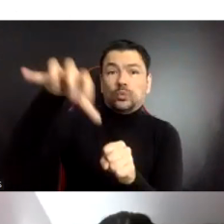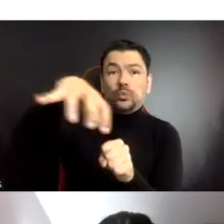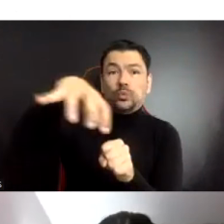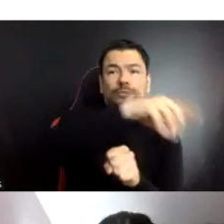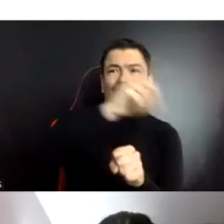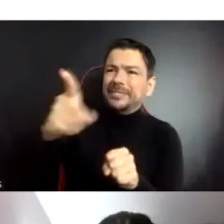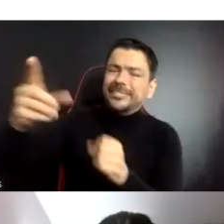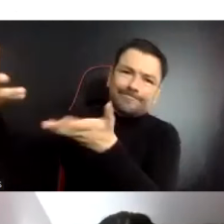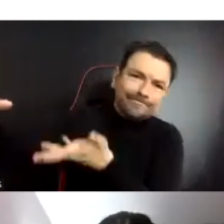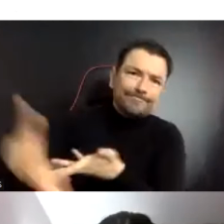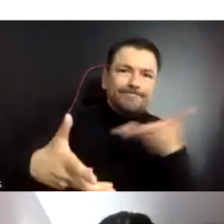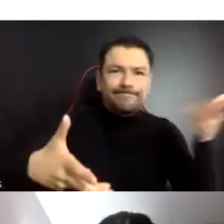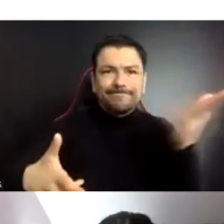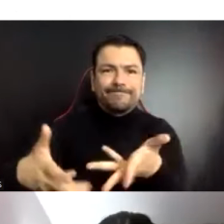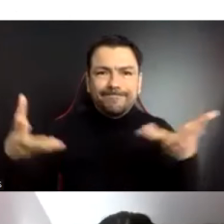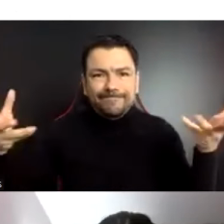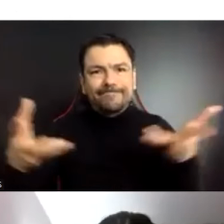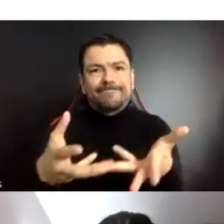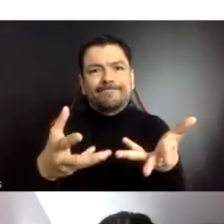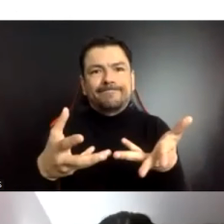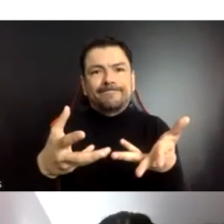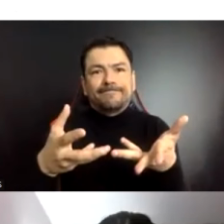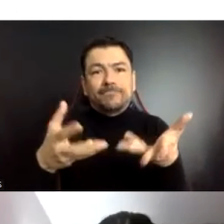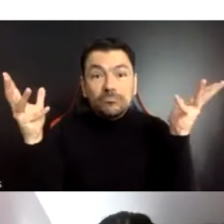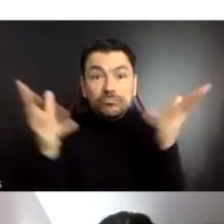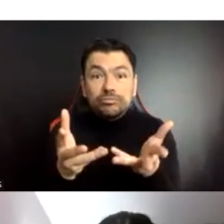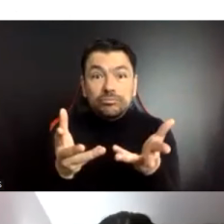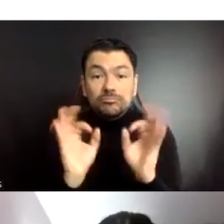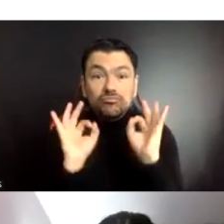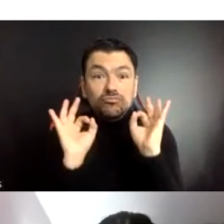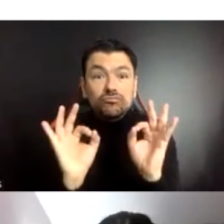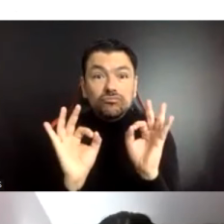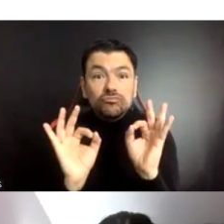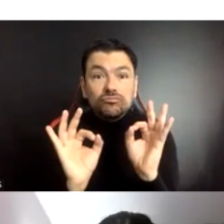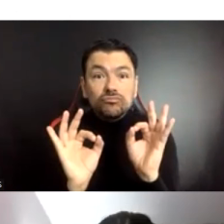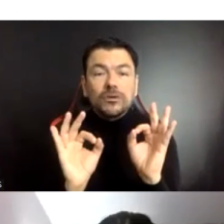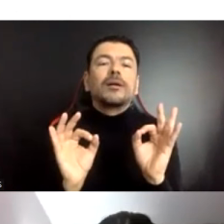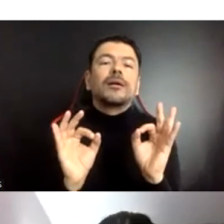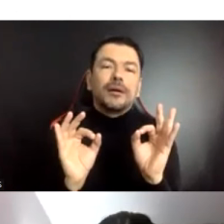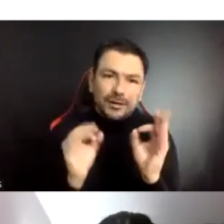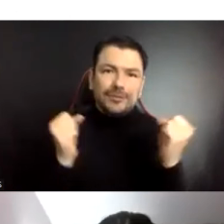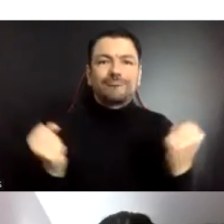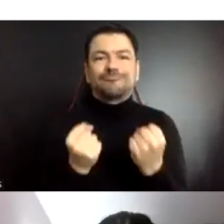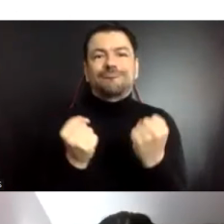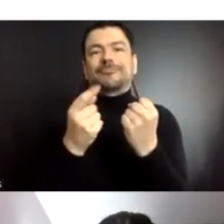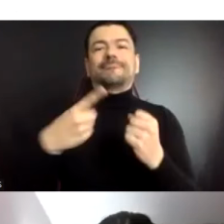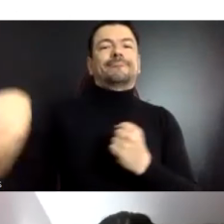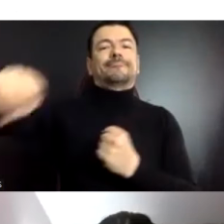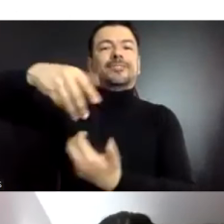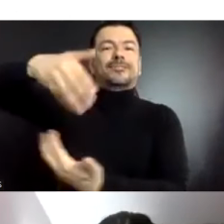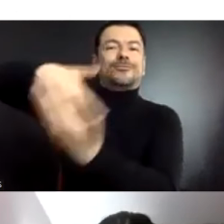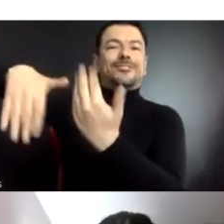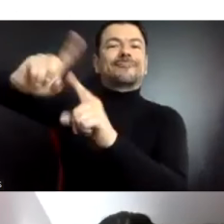poder promover e integrar acciones dentro de sus propios entornos.